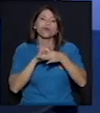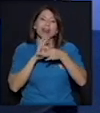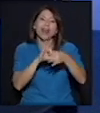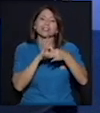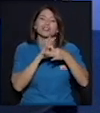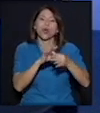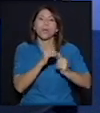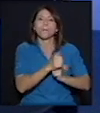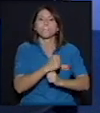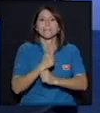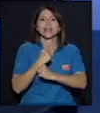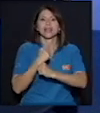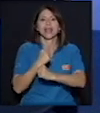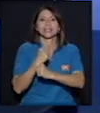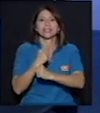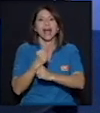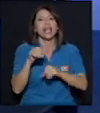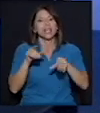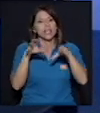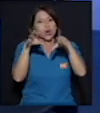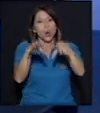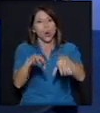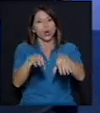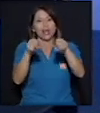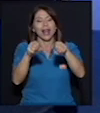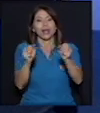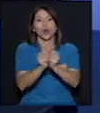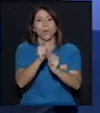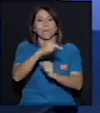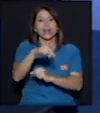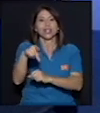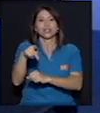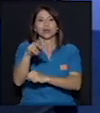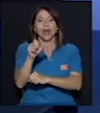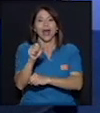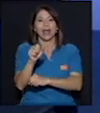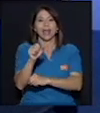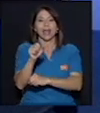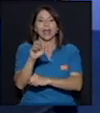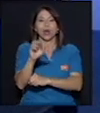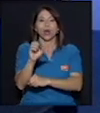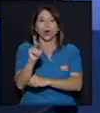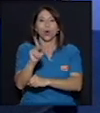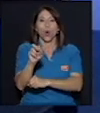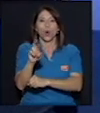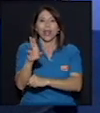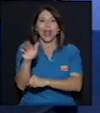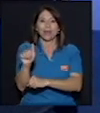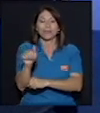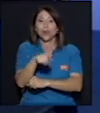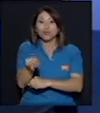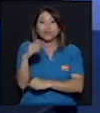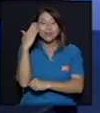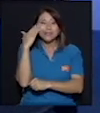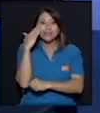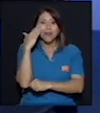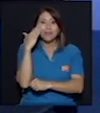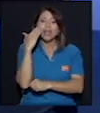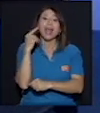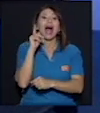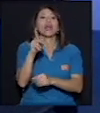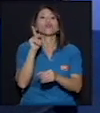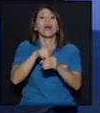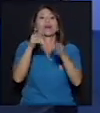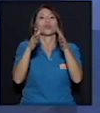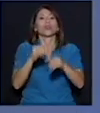con la península de Corea. Pero usted nota que hay un gran actor internacional que es el mismo en los dos lados,